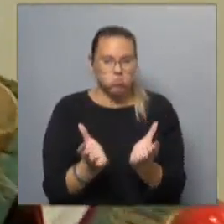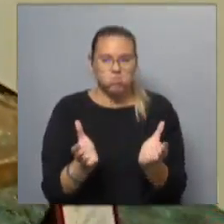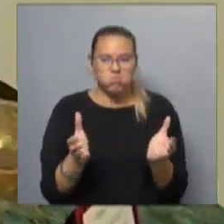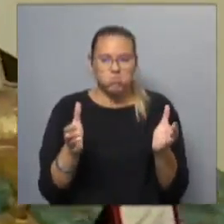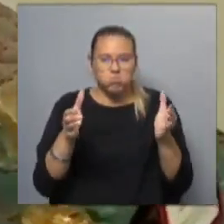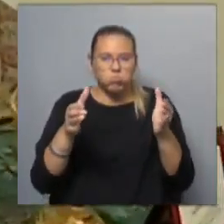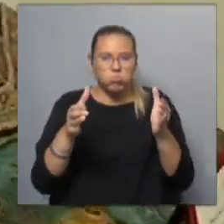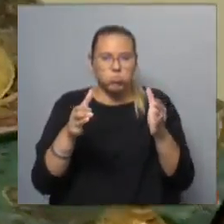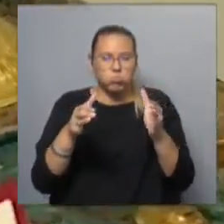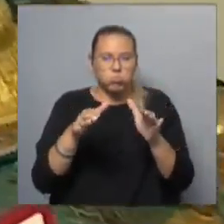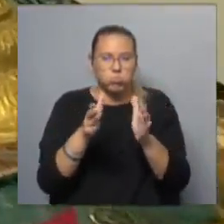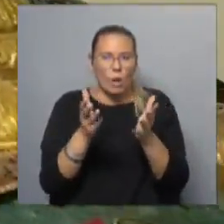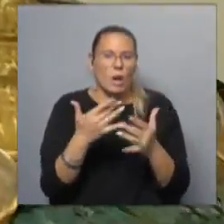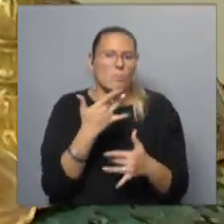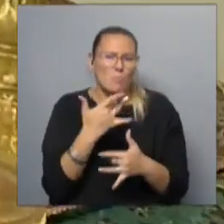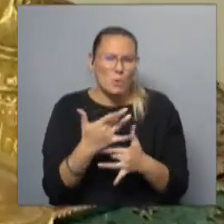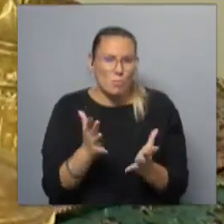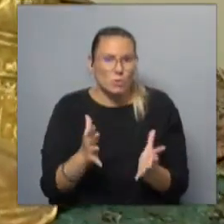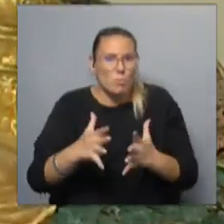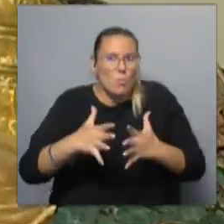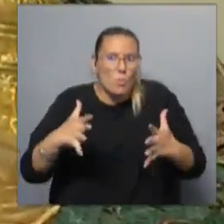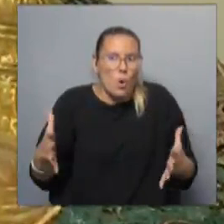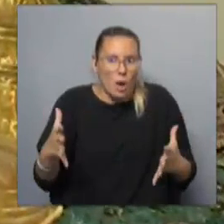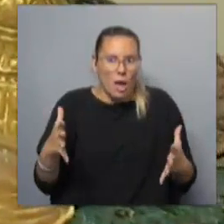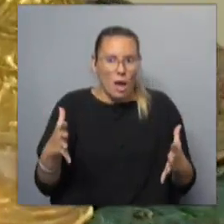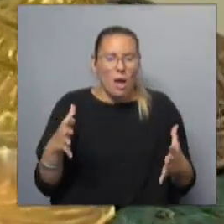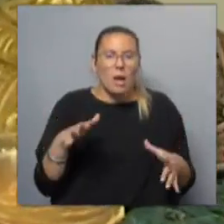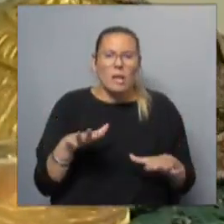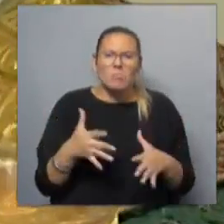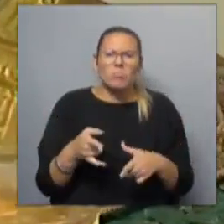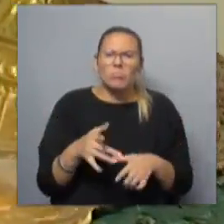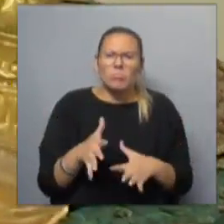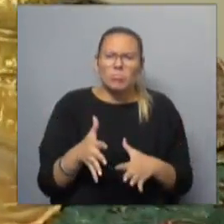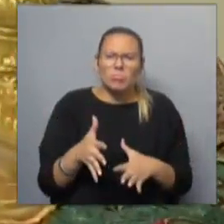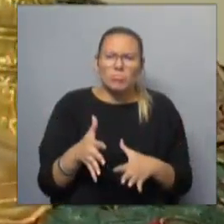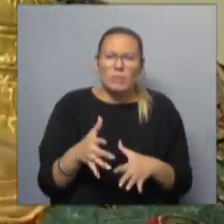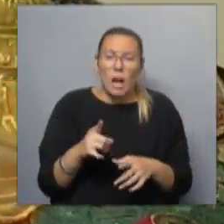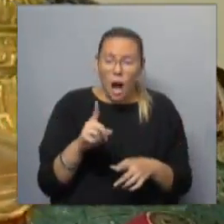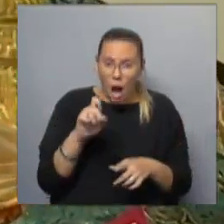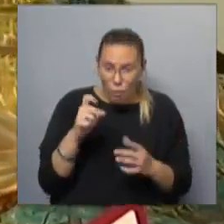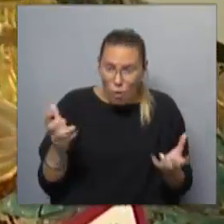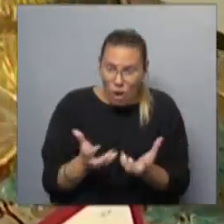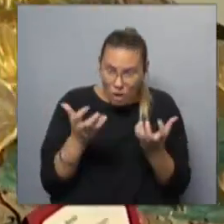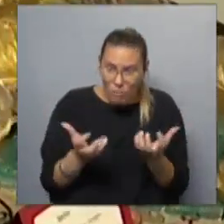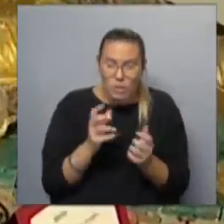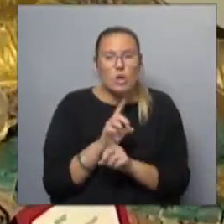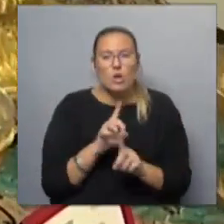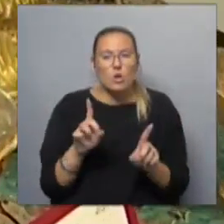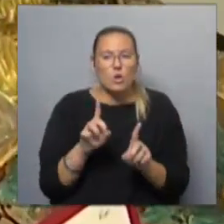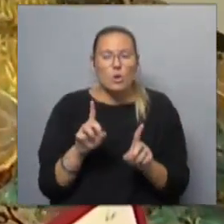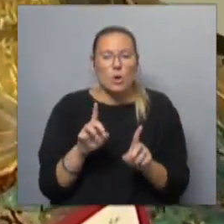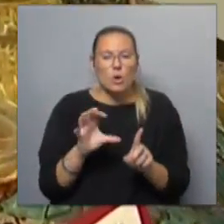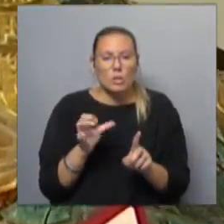muy bonito y muy grande que me dijiste que es simplemente para hervir agua, ¿puede ser? No, es un samovar.